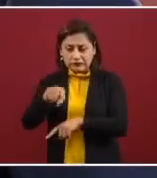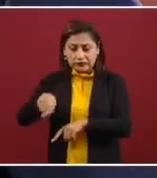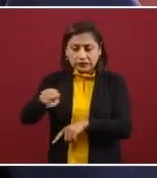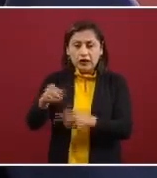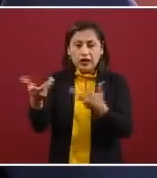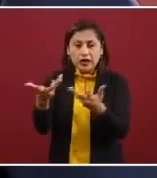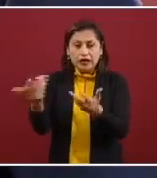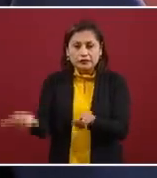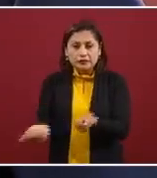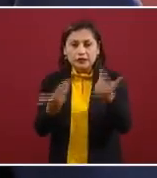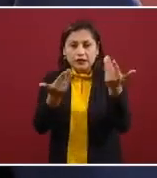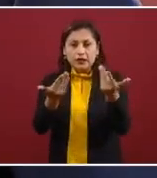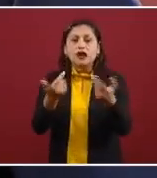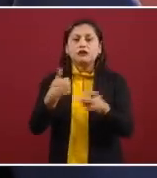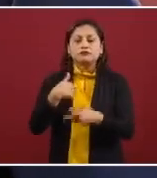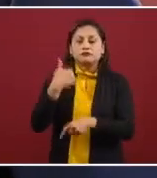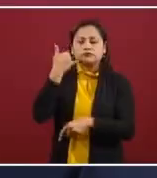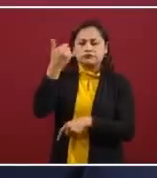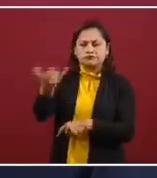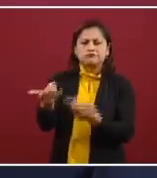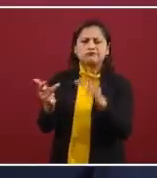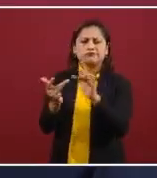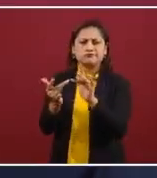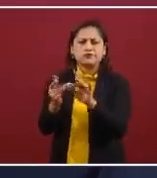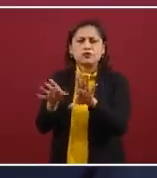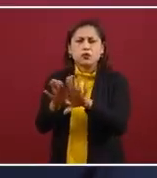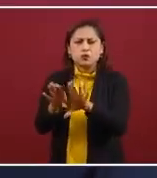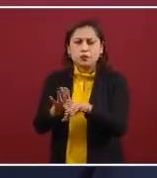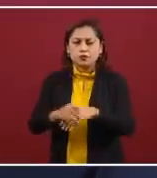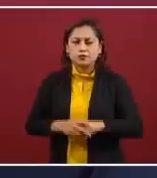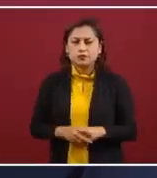en todo el país para